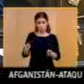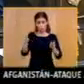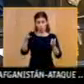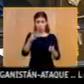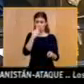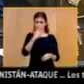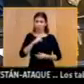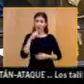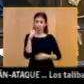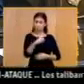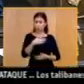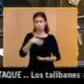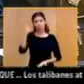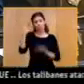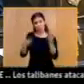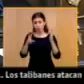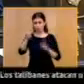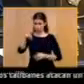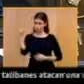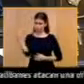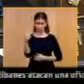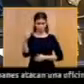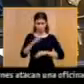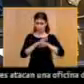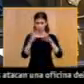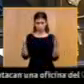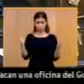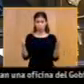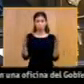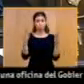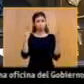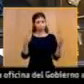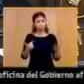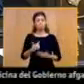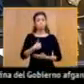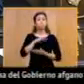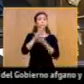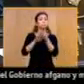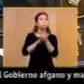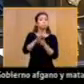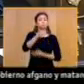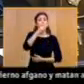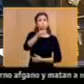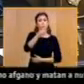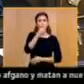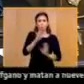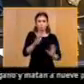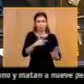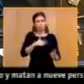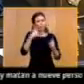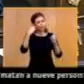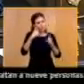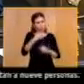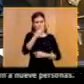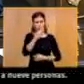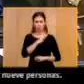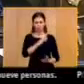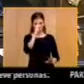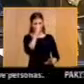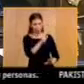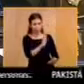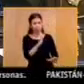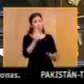anticipo que nuestro balance es negativo. Por lo que, más allá de mi tono, que procuro respetuoso siempre, los